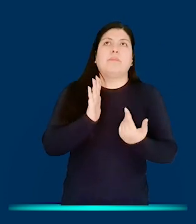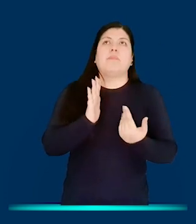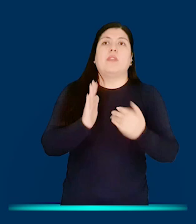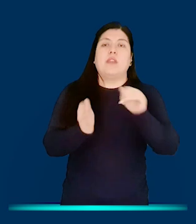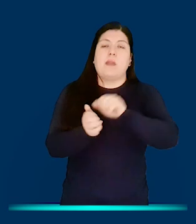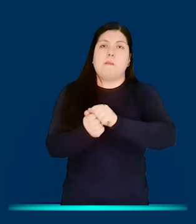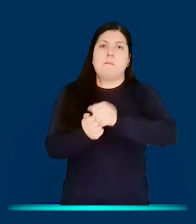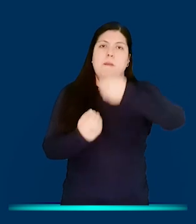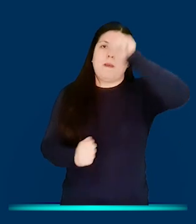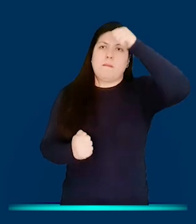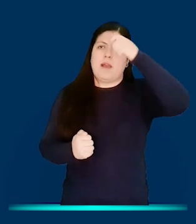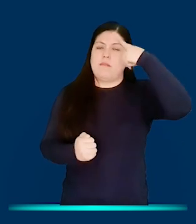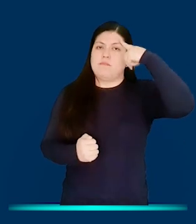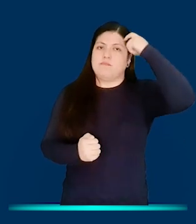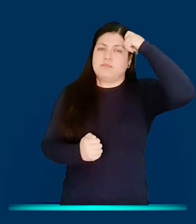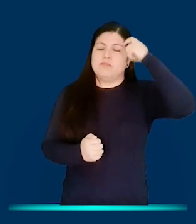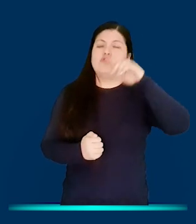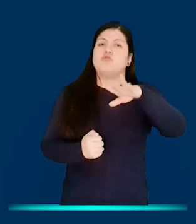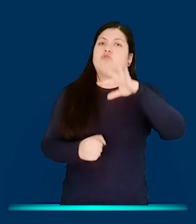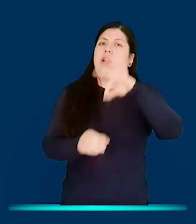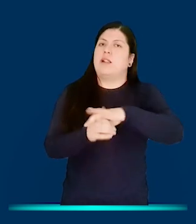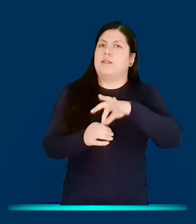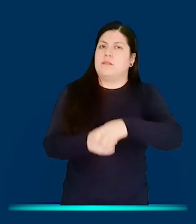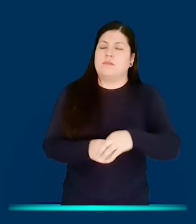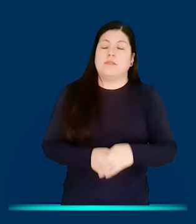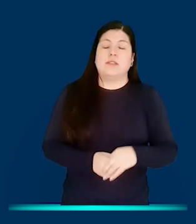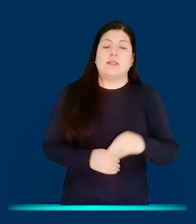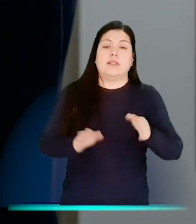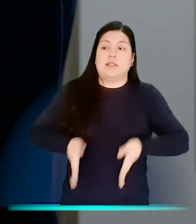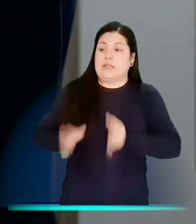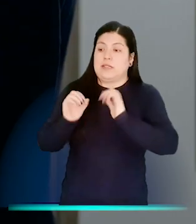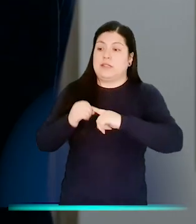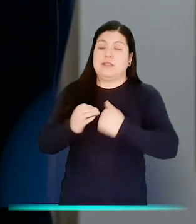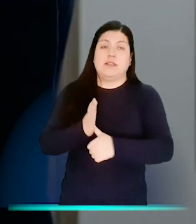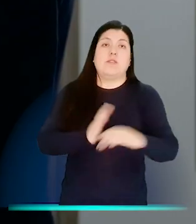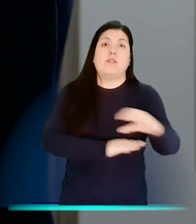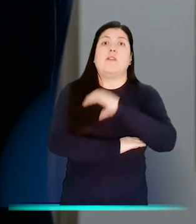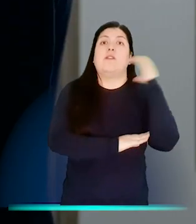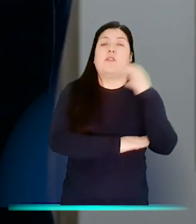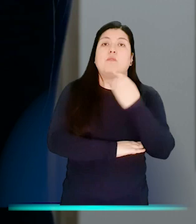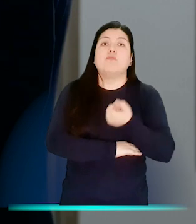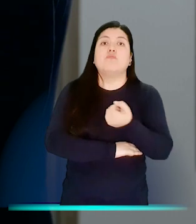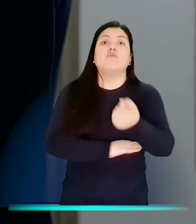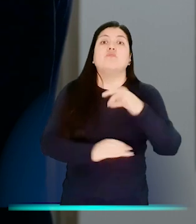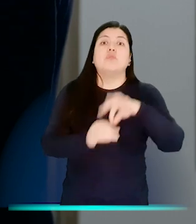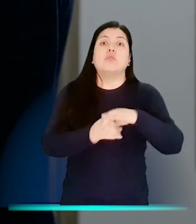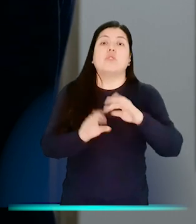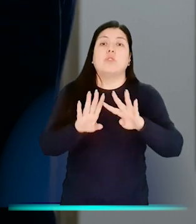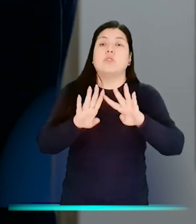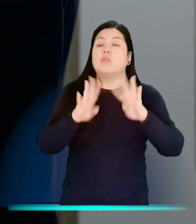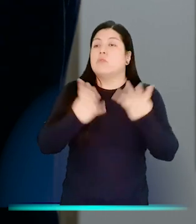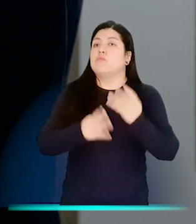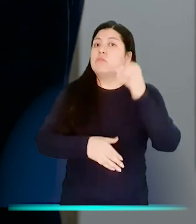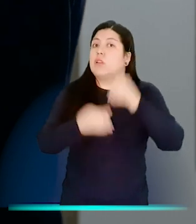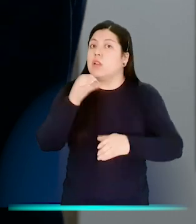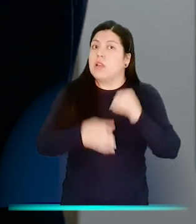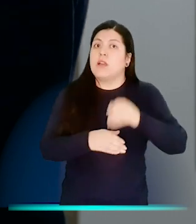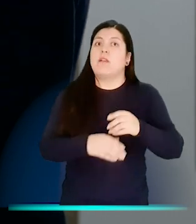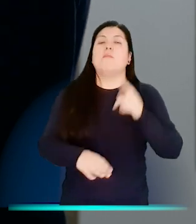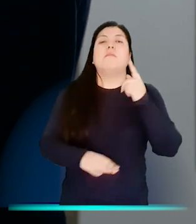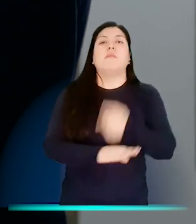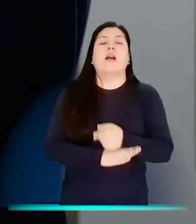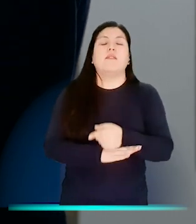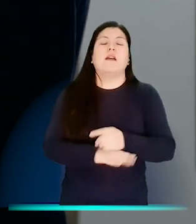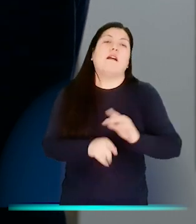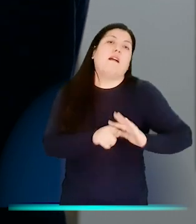criterios de mapa de riesgos electorales. Es decir, que la Registraduría Nacional en este momento para las elecciones